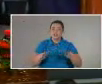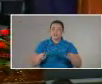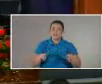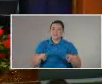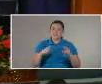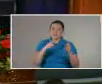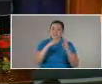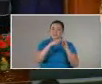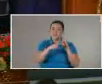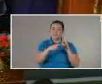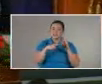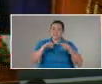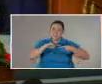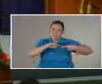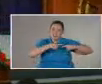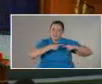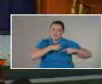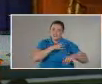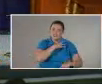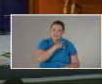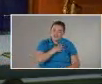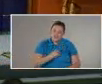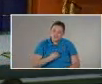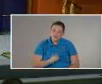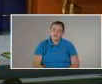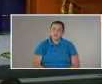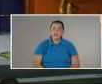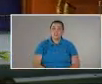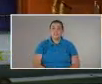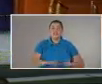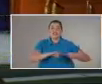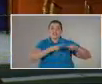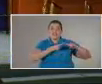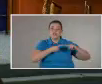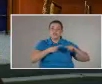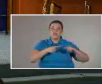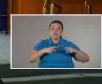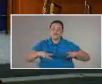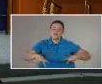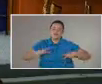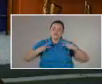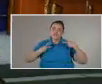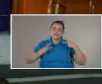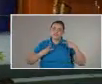sufrimiento. Y el dolor es algo que nos toca vivir. Si usted tiene que sacarse sangre,